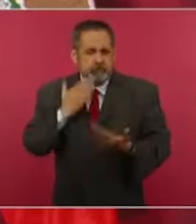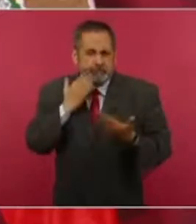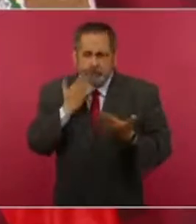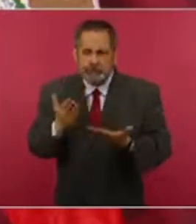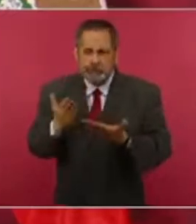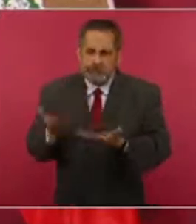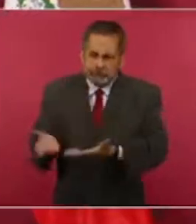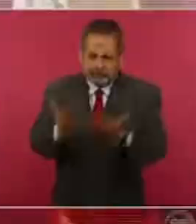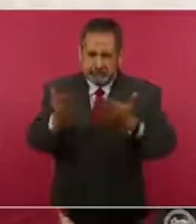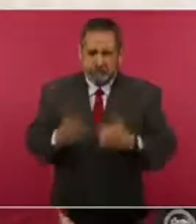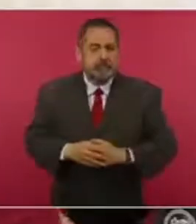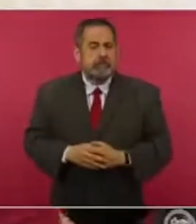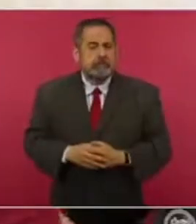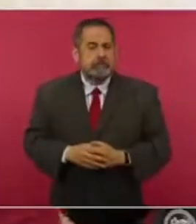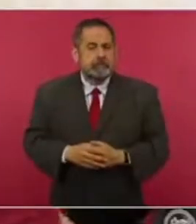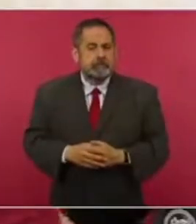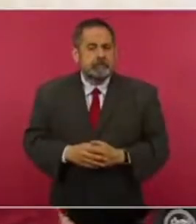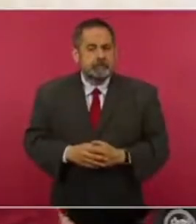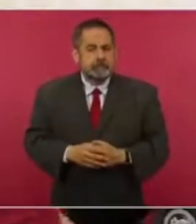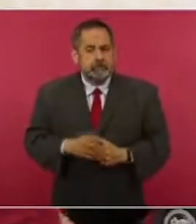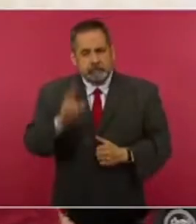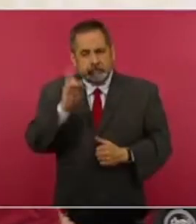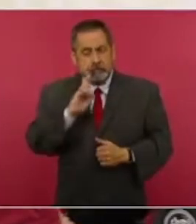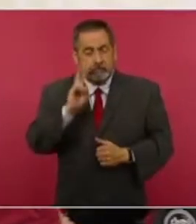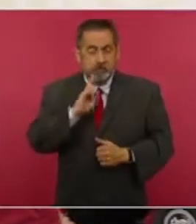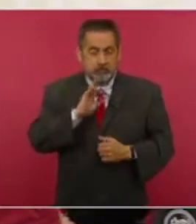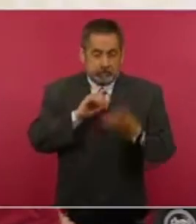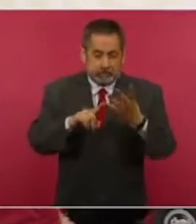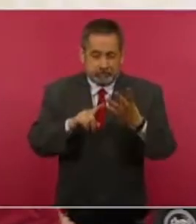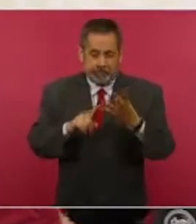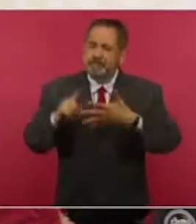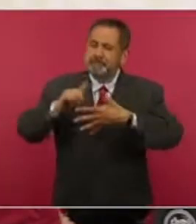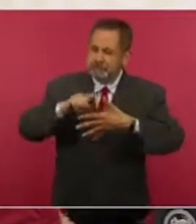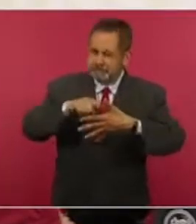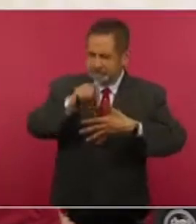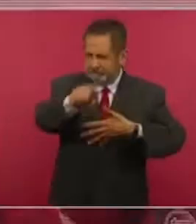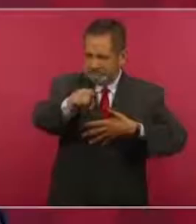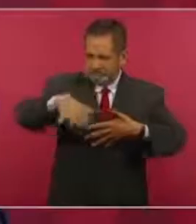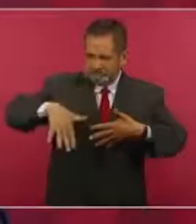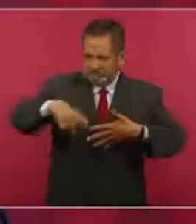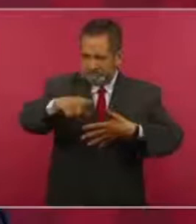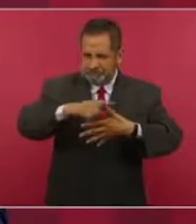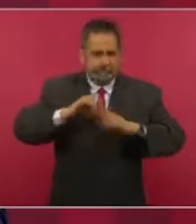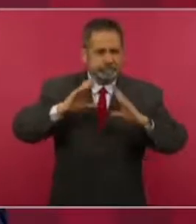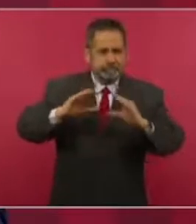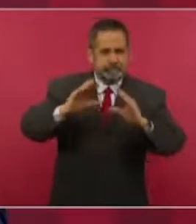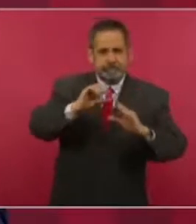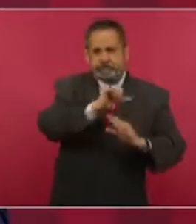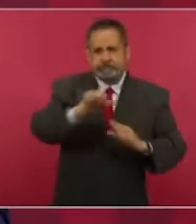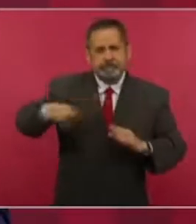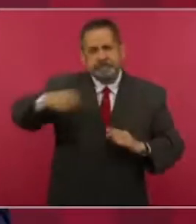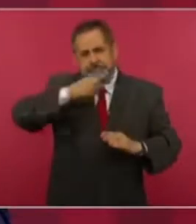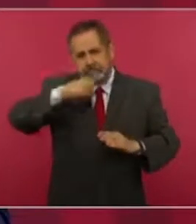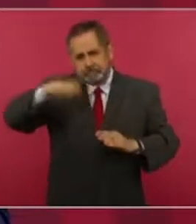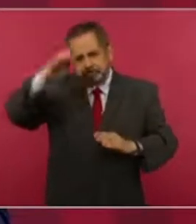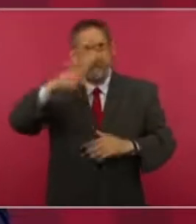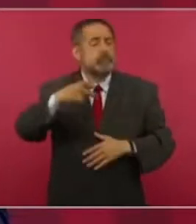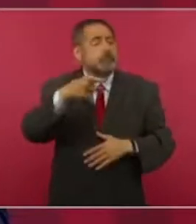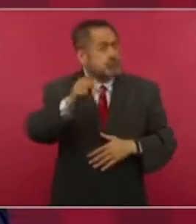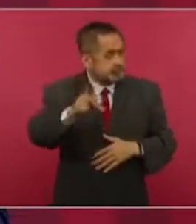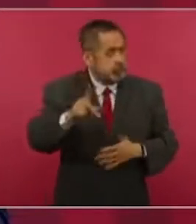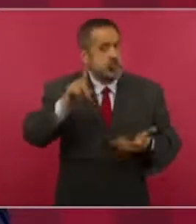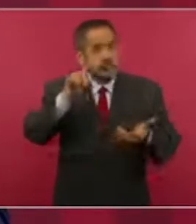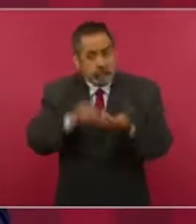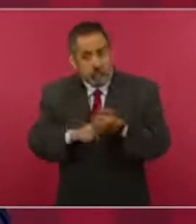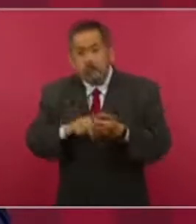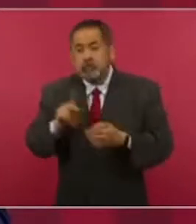Y si podemos, lo de la alfabetización, aun cuando ya se está trabajando en las